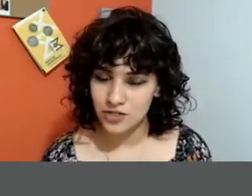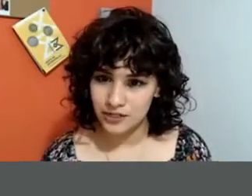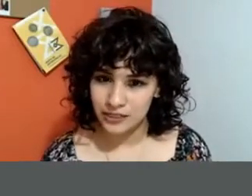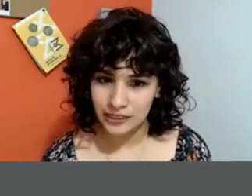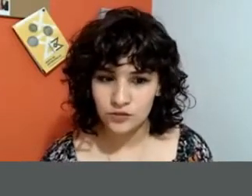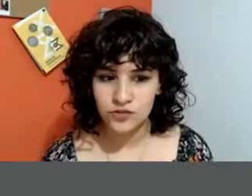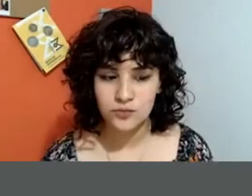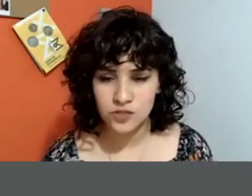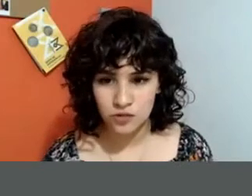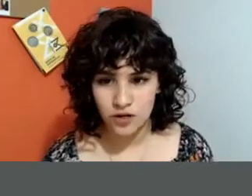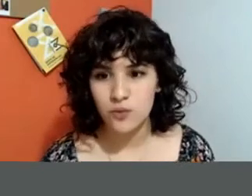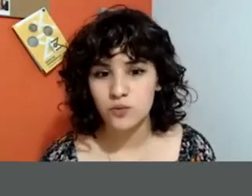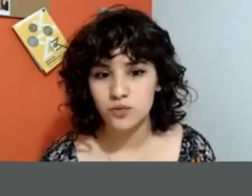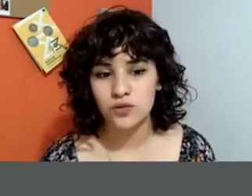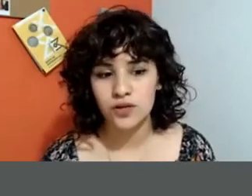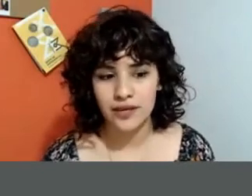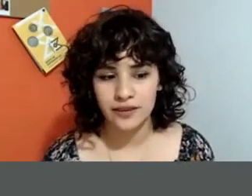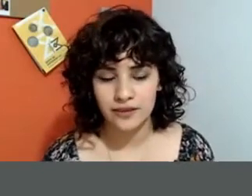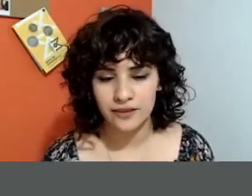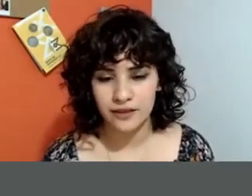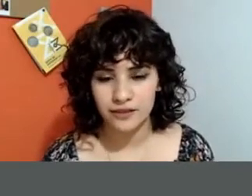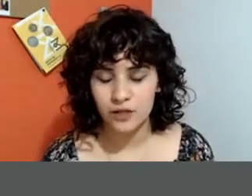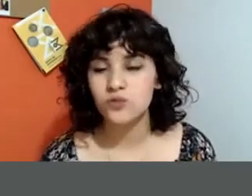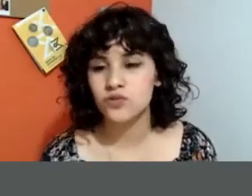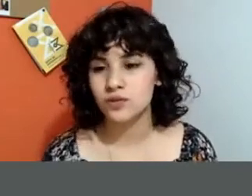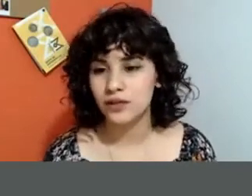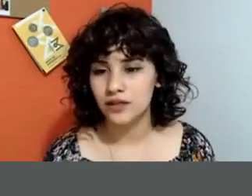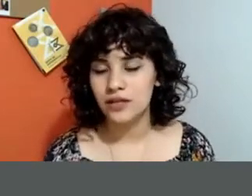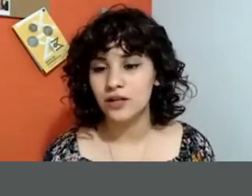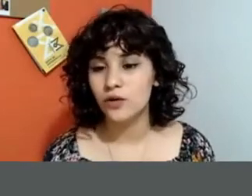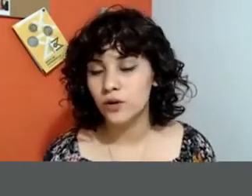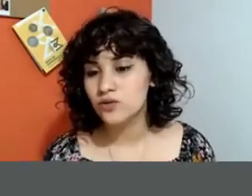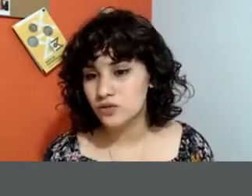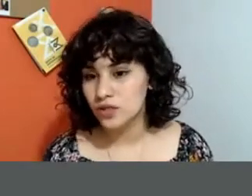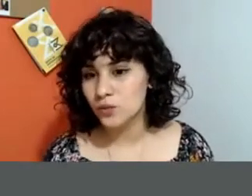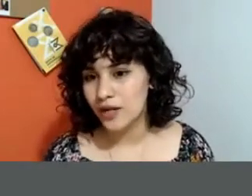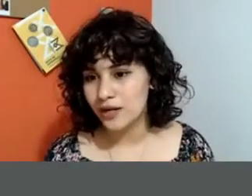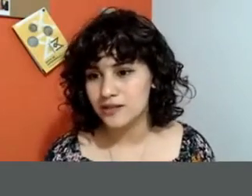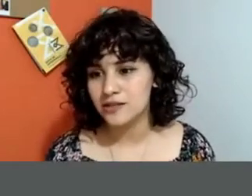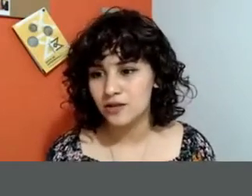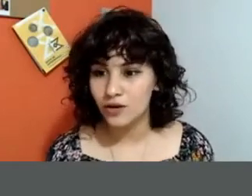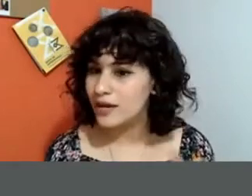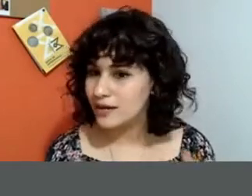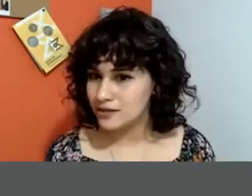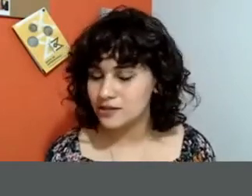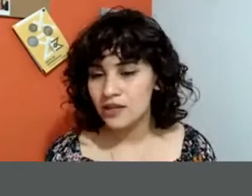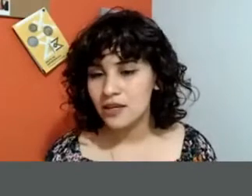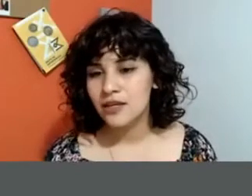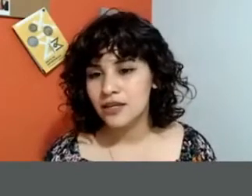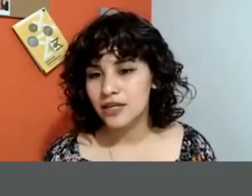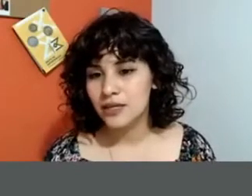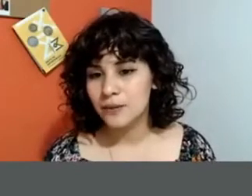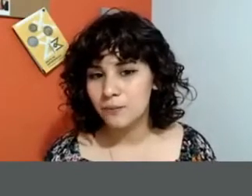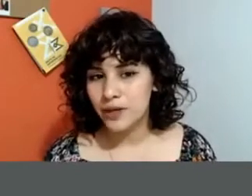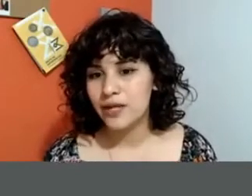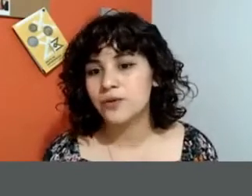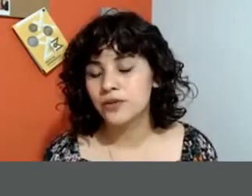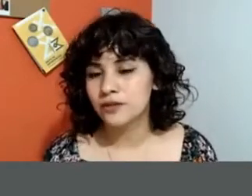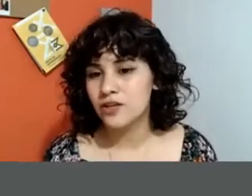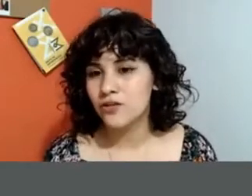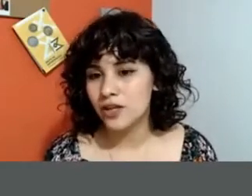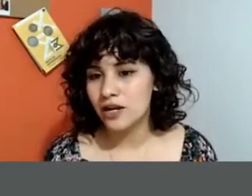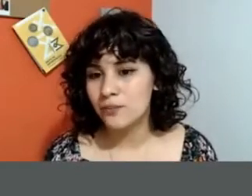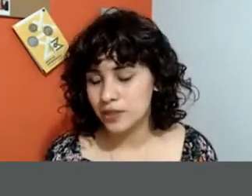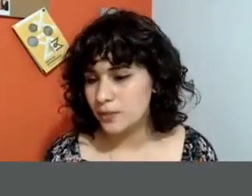tradicional Shanink. Entonces mencionamos mucho la idea del uso de los recursos naturales locales para